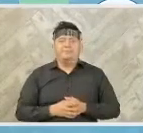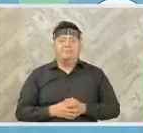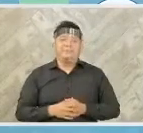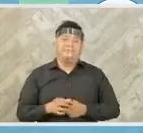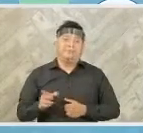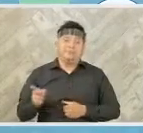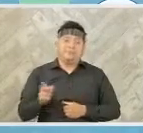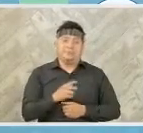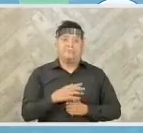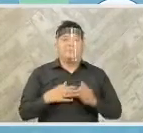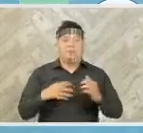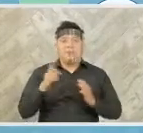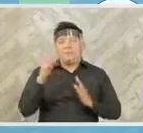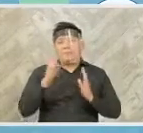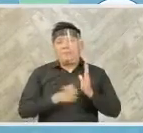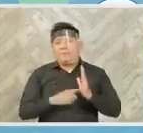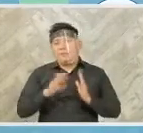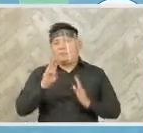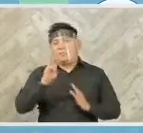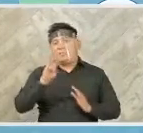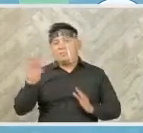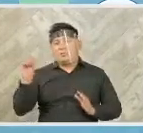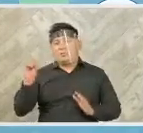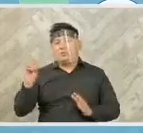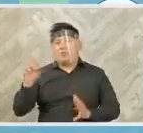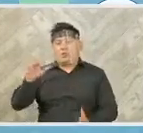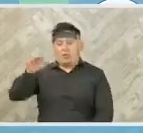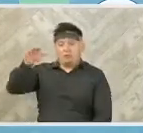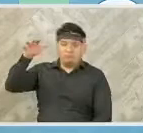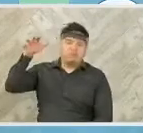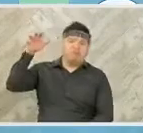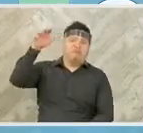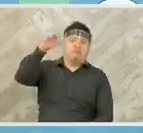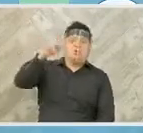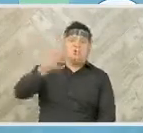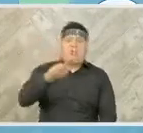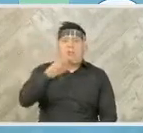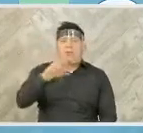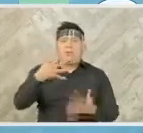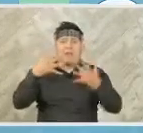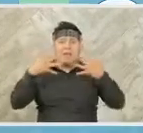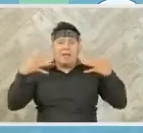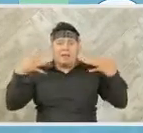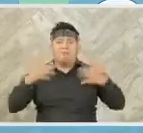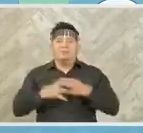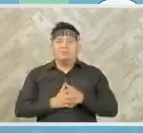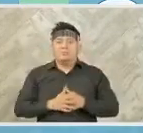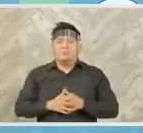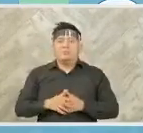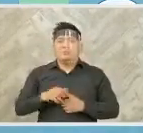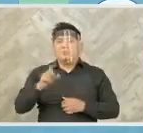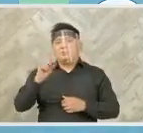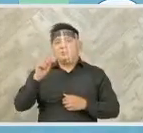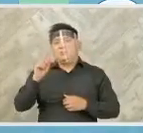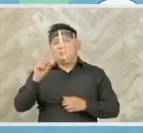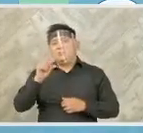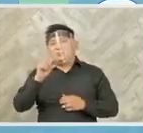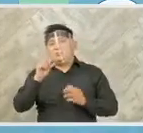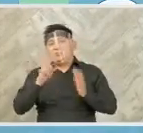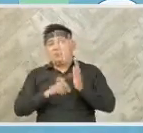cerca de 1.300 bultos en comida para gatos y de 1.000 bultos de comida para